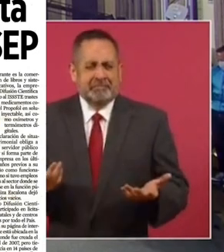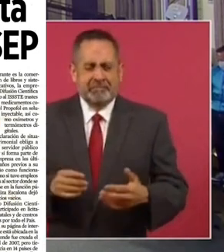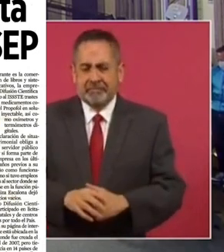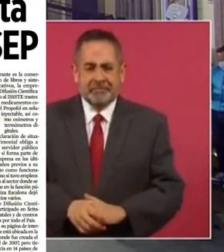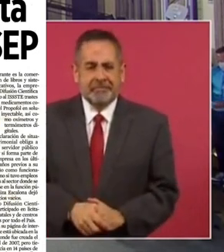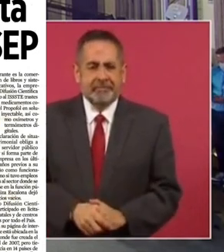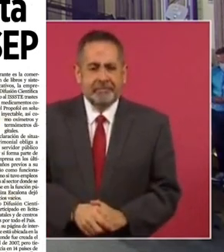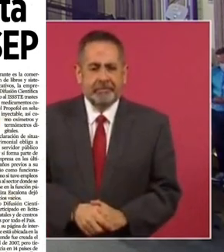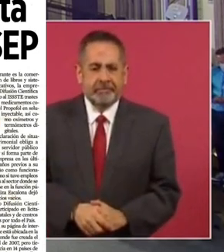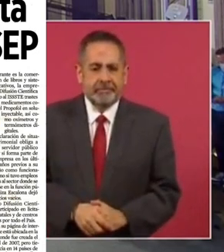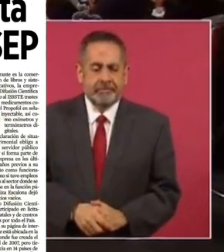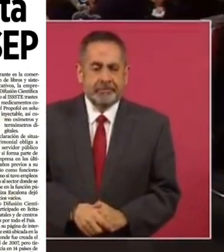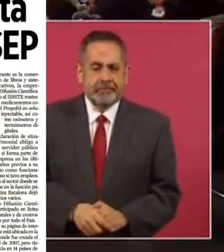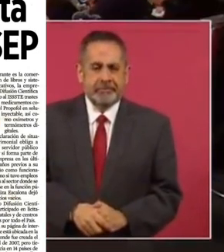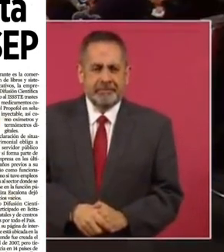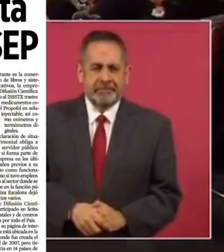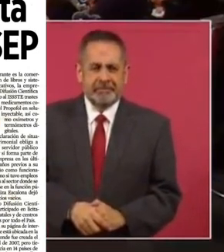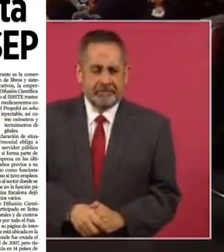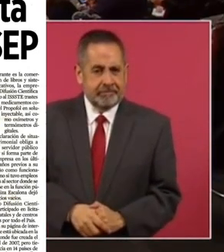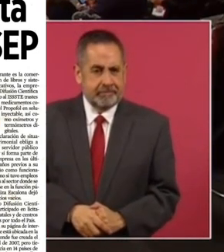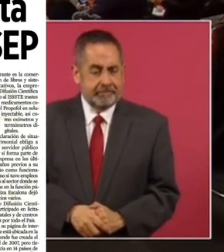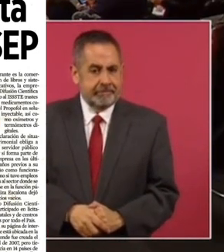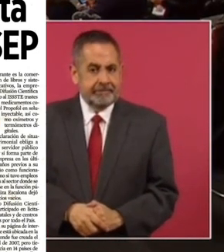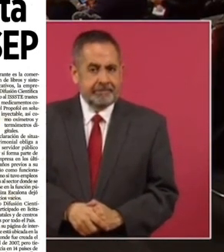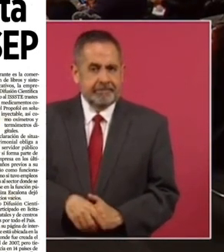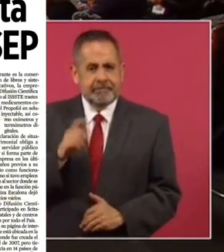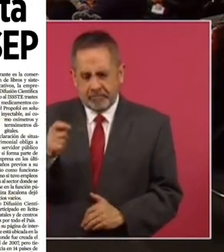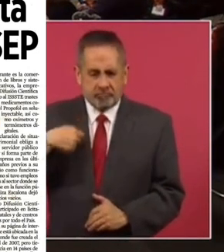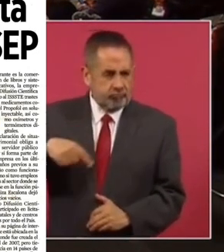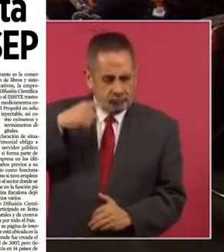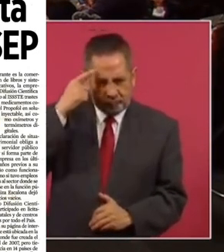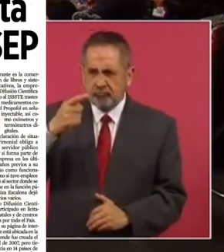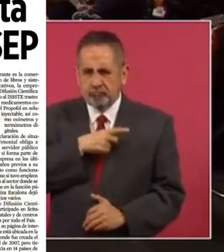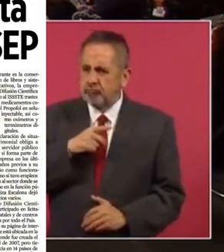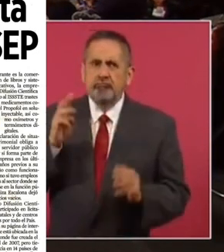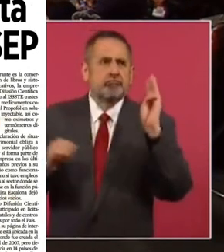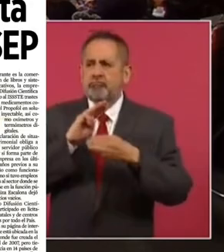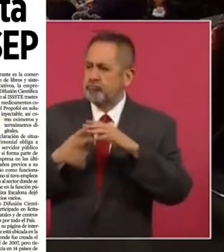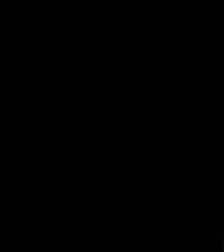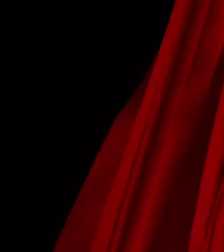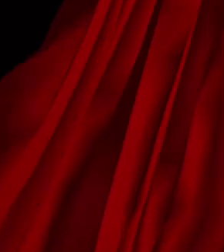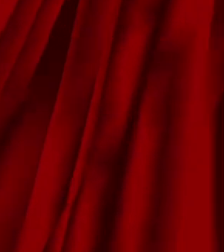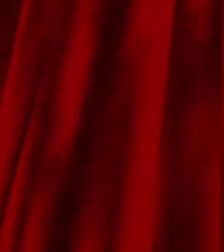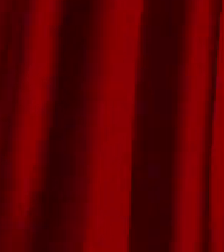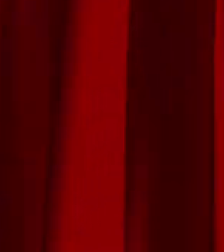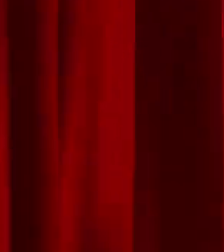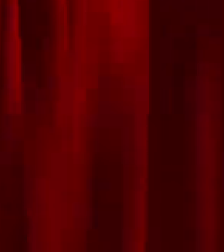¿Qué no debemos nosotros llevar a la práctica la fraternidad universal?